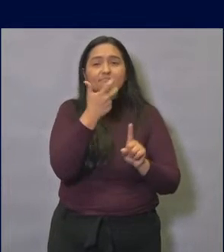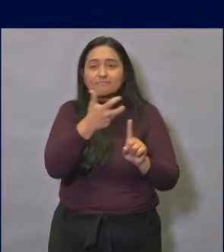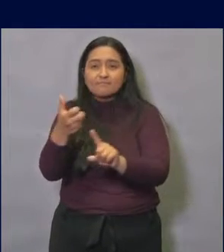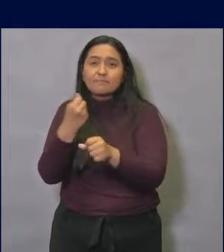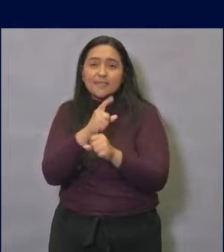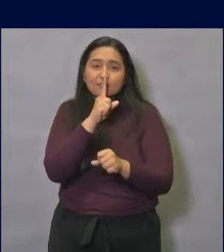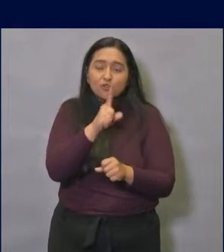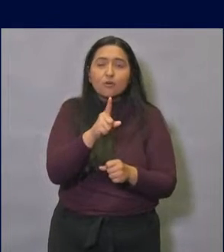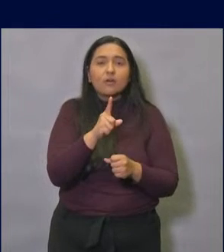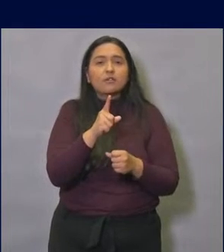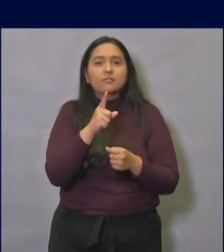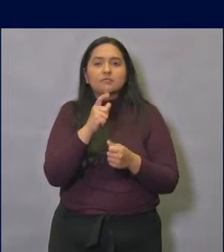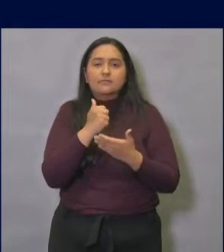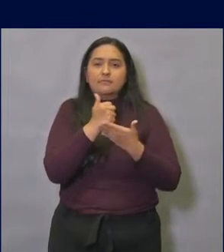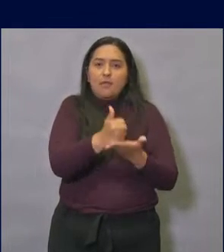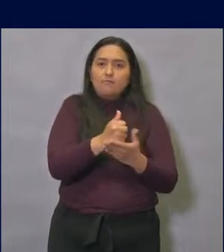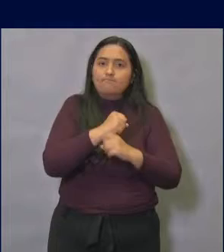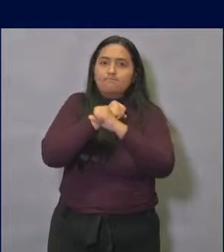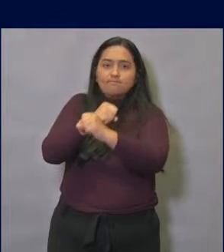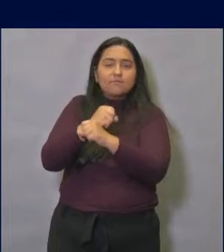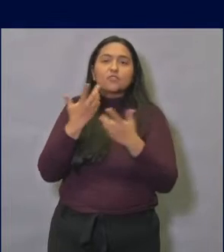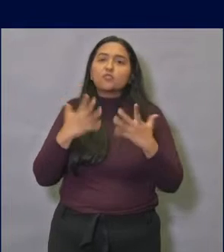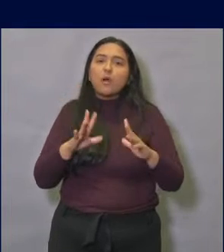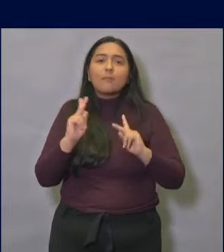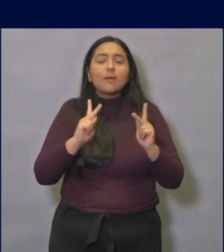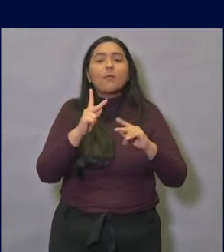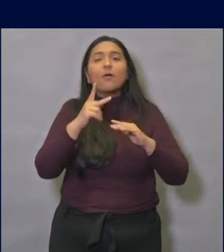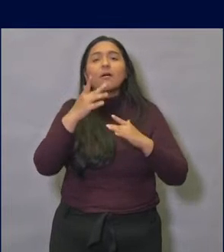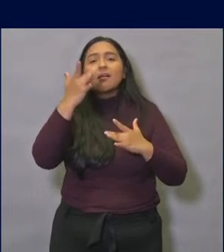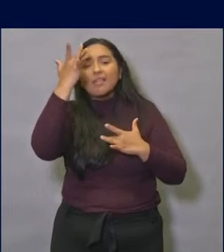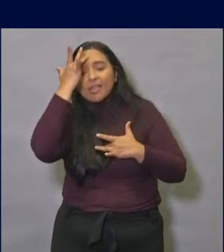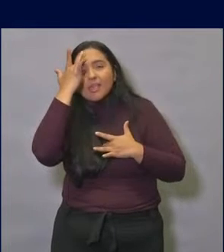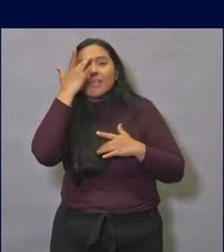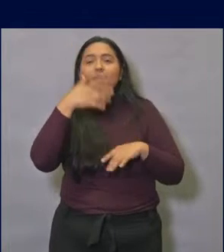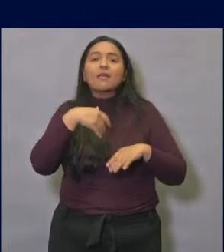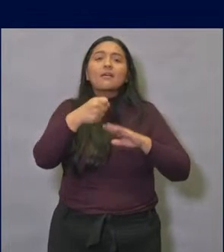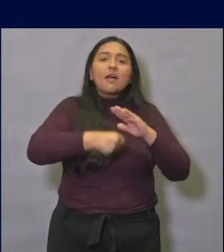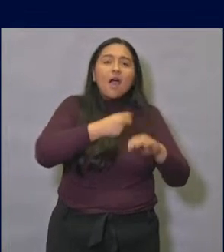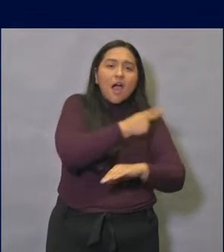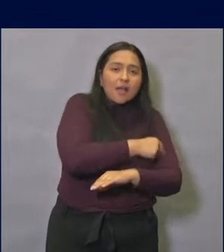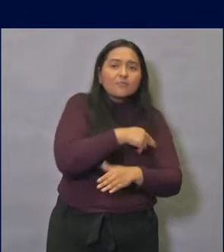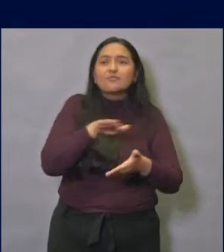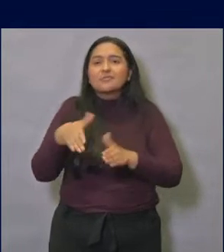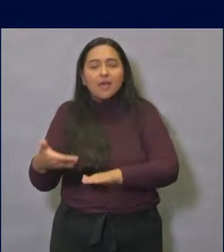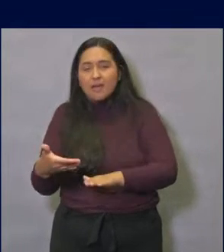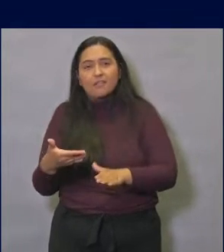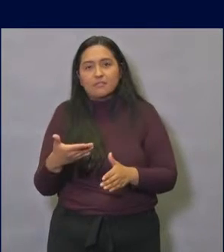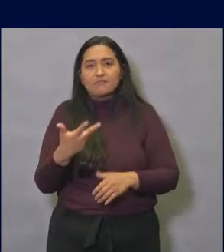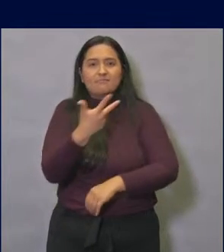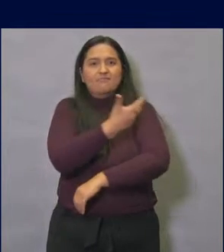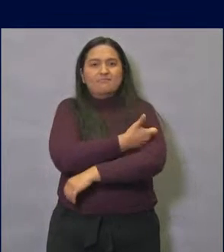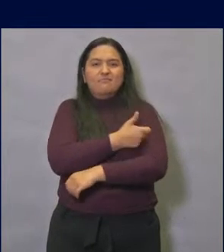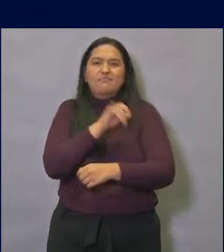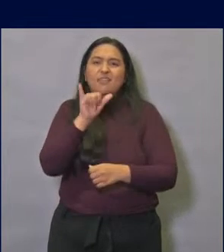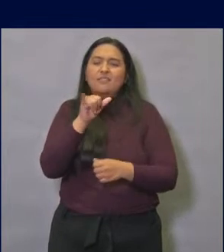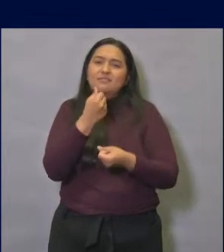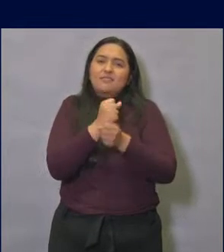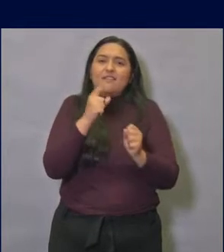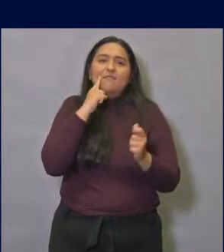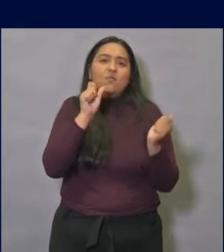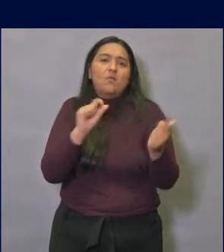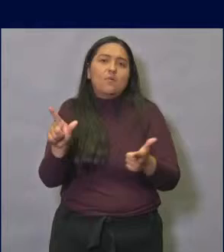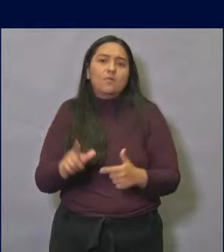sean hospitalizadas y mueran. Casi todos los que mueren hoy estarían vivos si estuvieran completamente